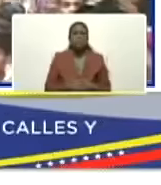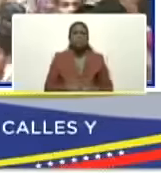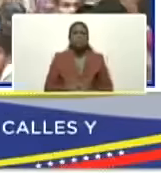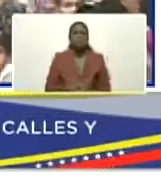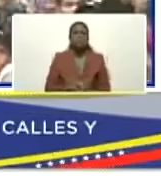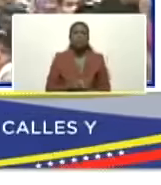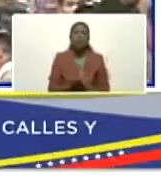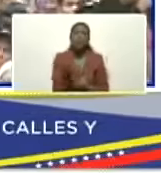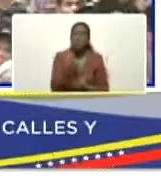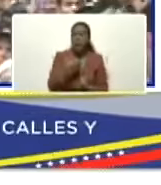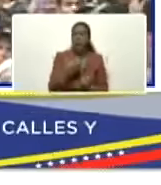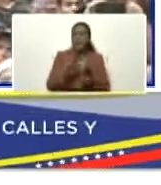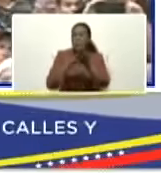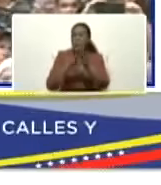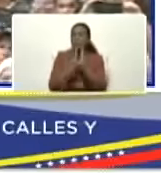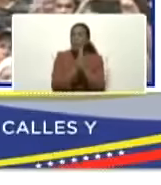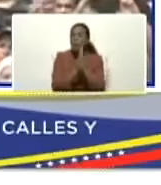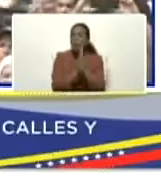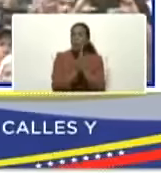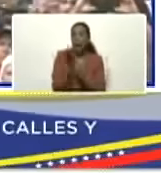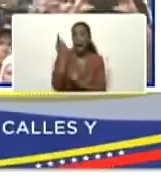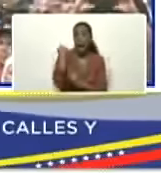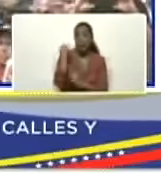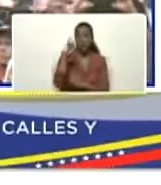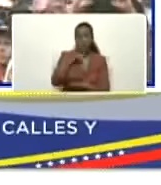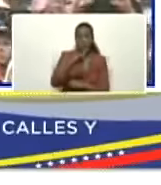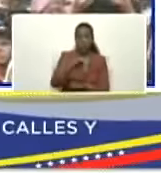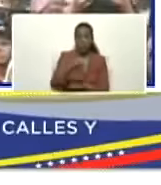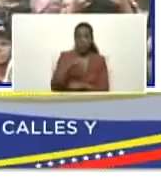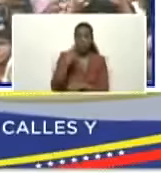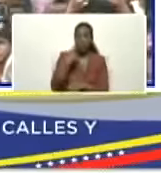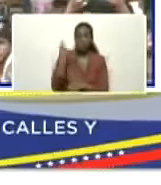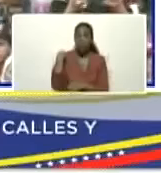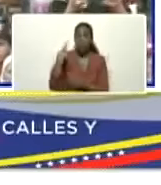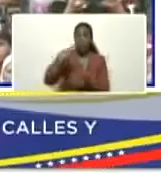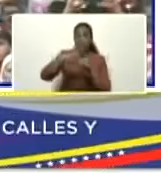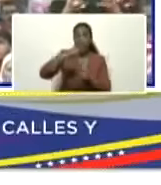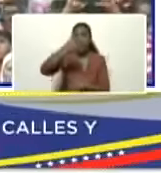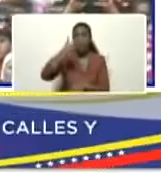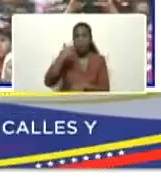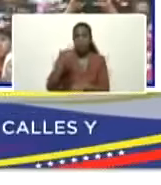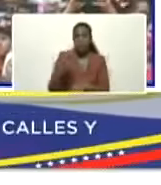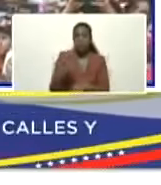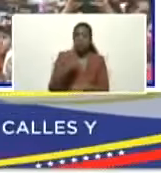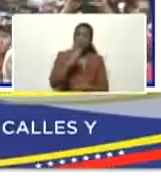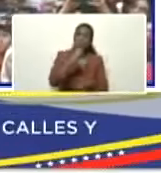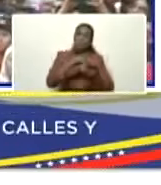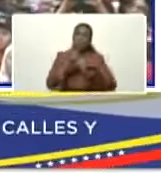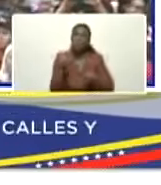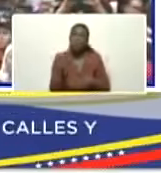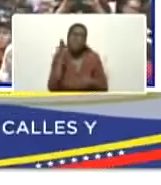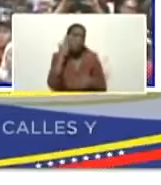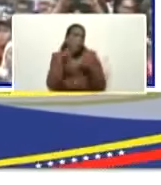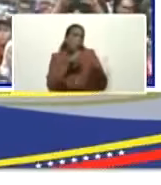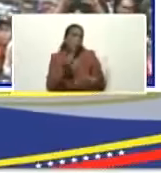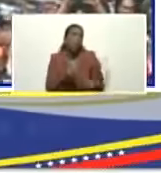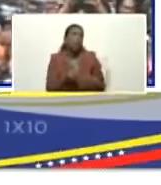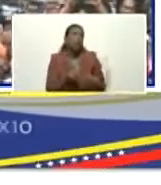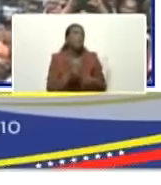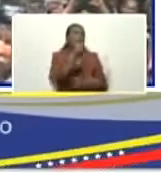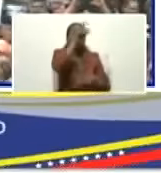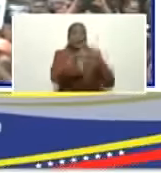dos cosas nuevas. Ayer lo dije en el programa con Maduro Más. Bueno, hagan su 1x10. Todos ustedes saben cómo hacer su